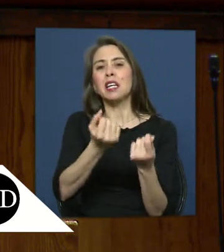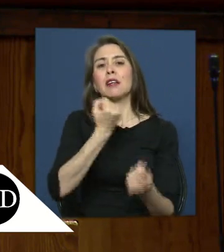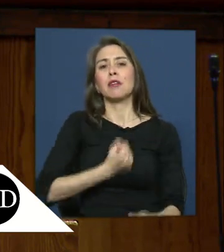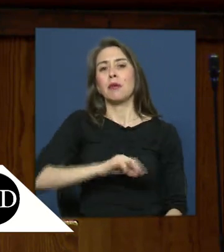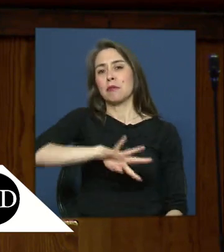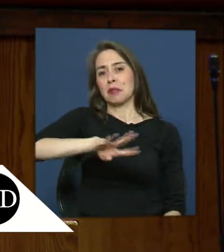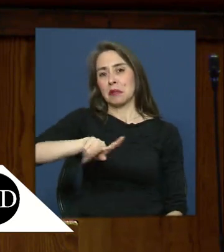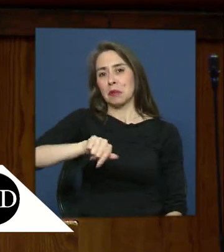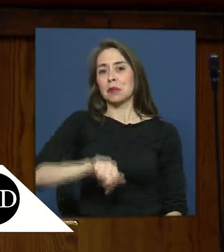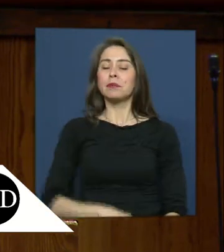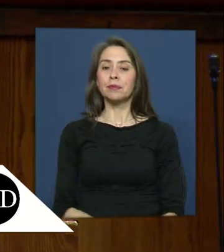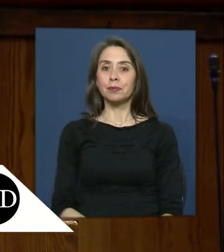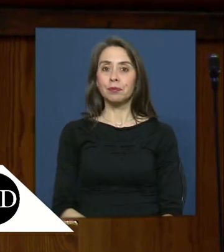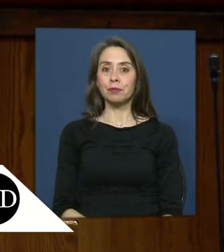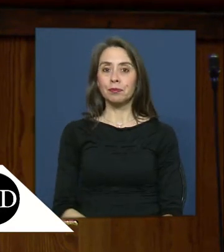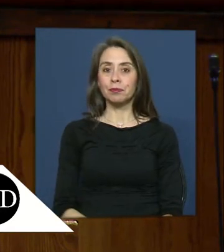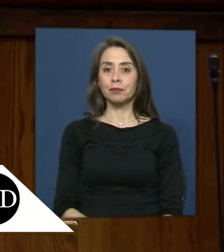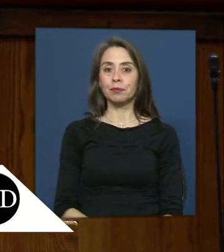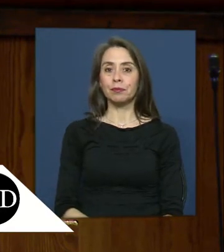o criminal.